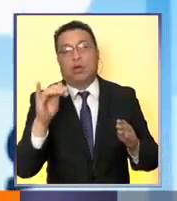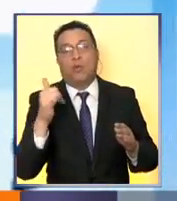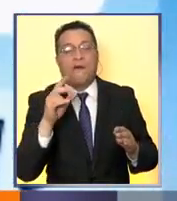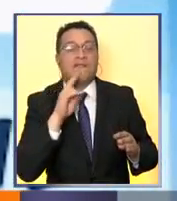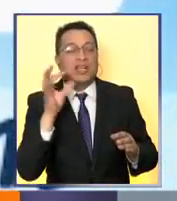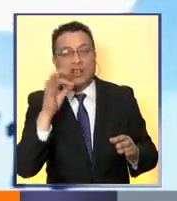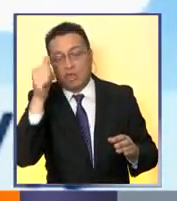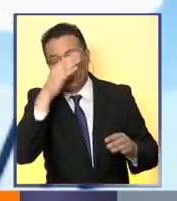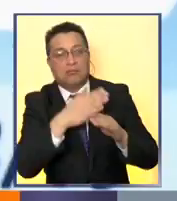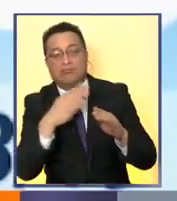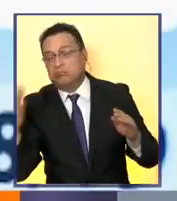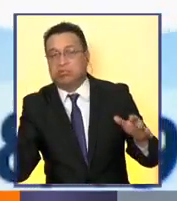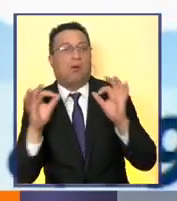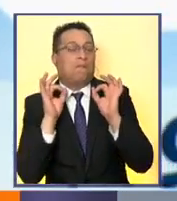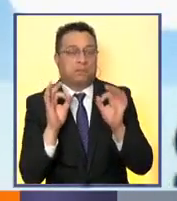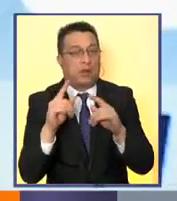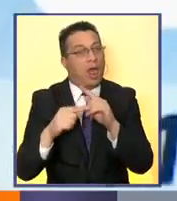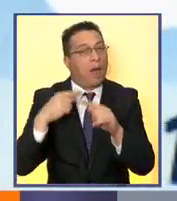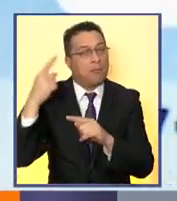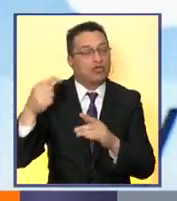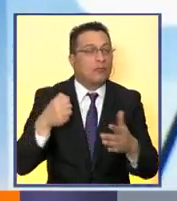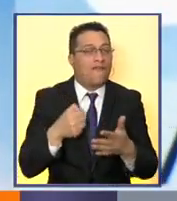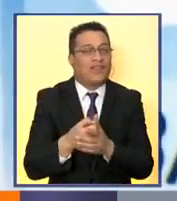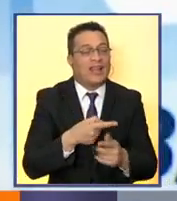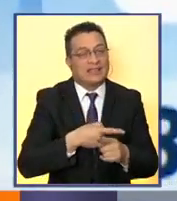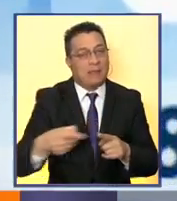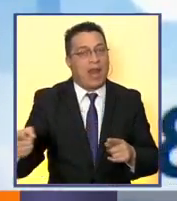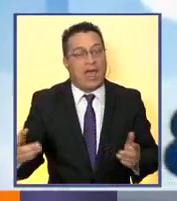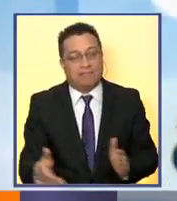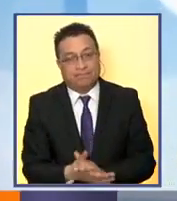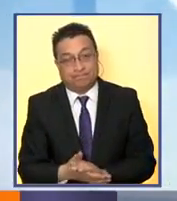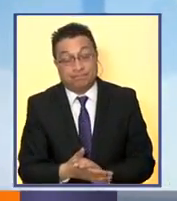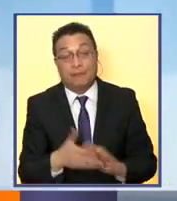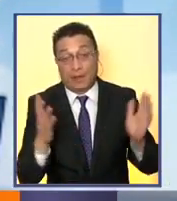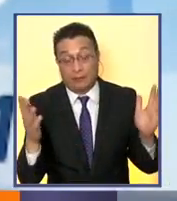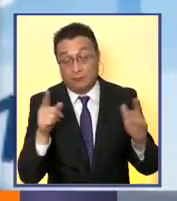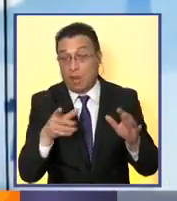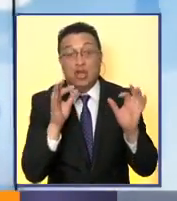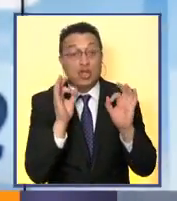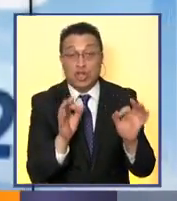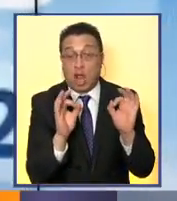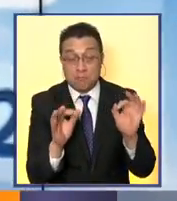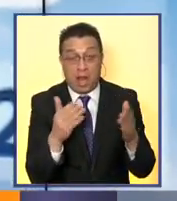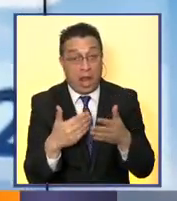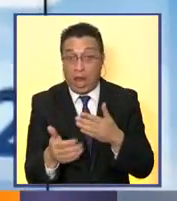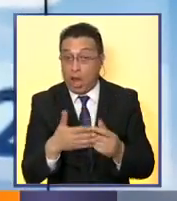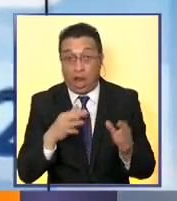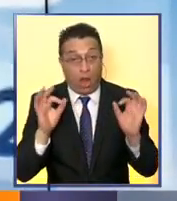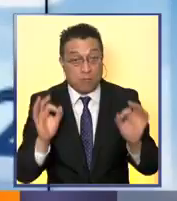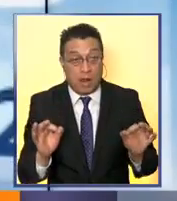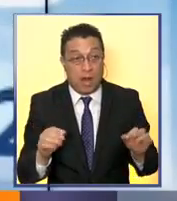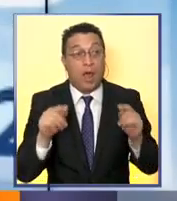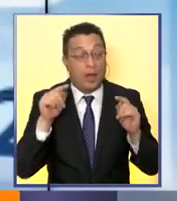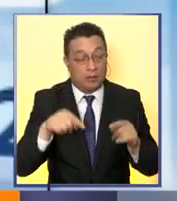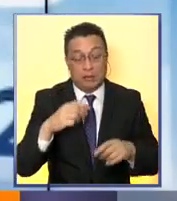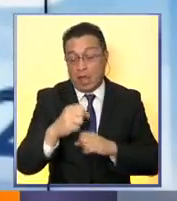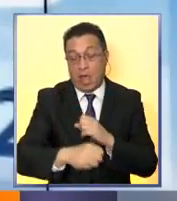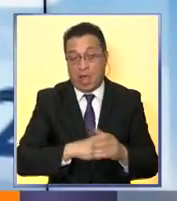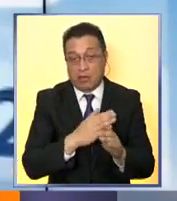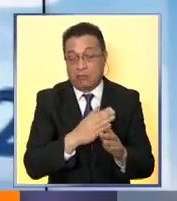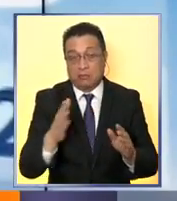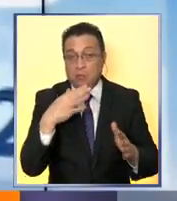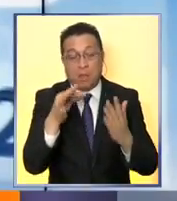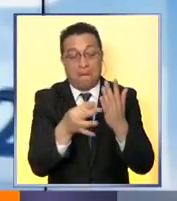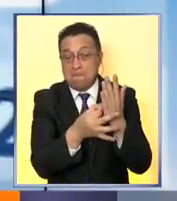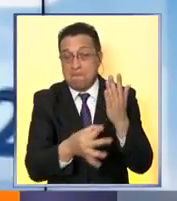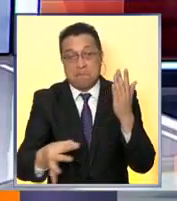domingo del próximo fin de semana. Así que yo creo que es un panorama normal para esta época del año, primaveral, es que